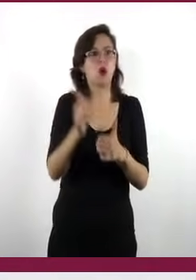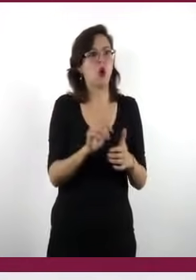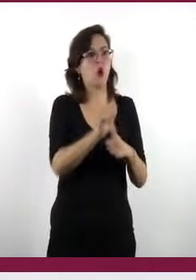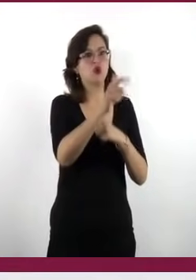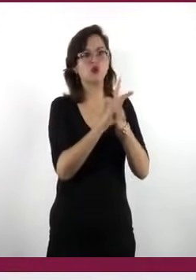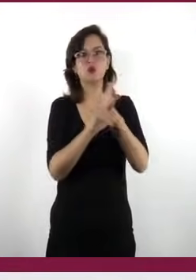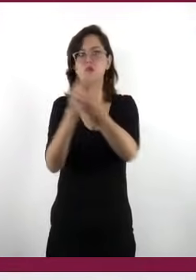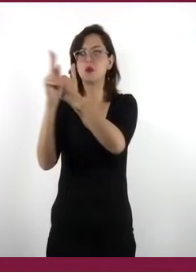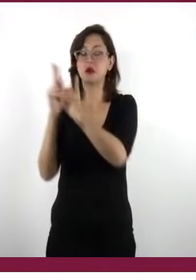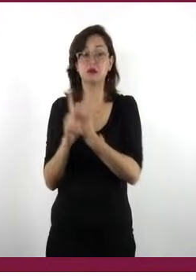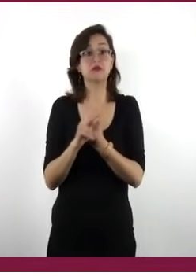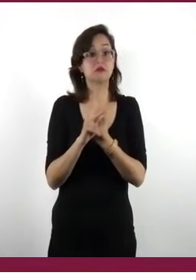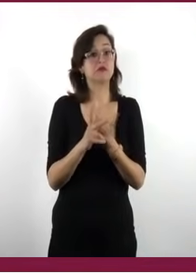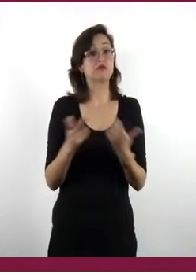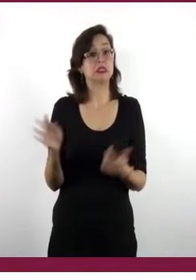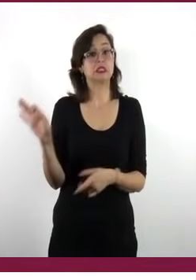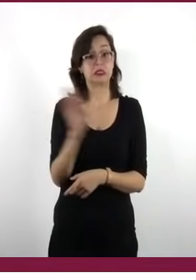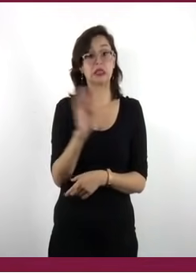del país.